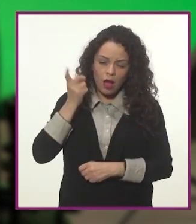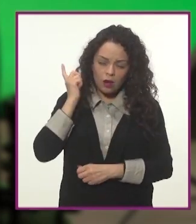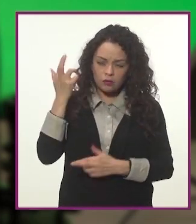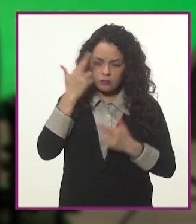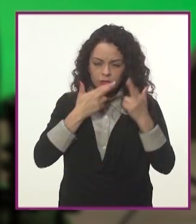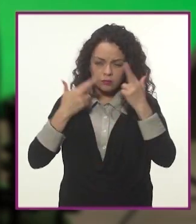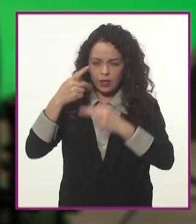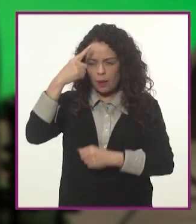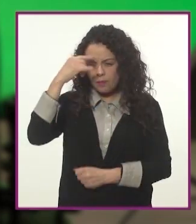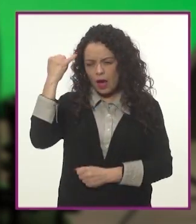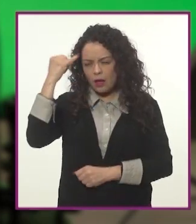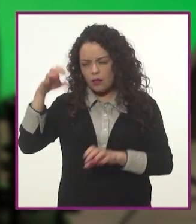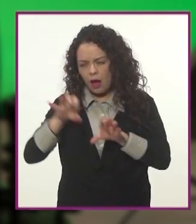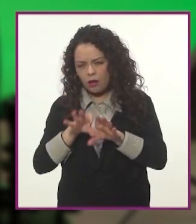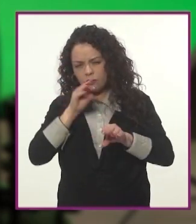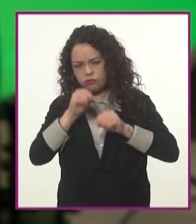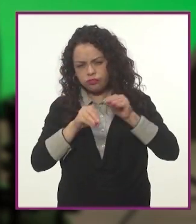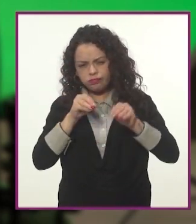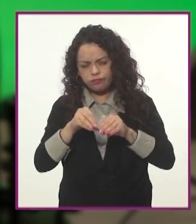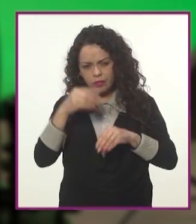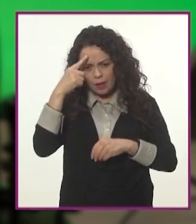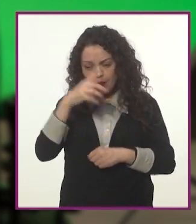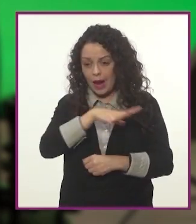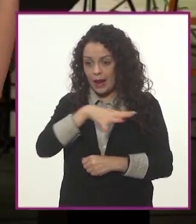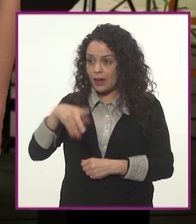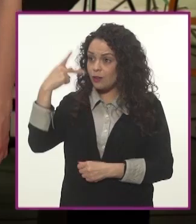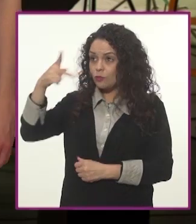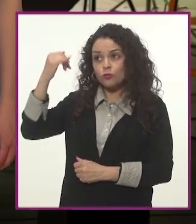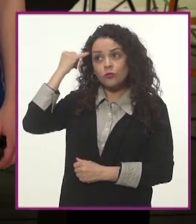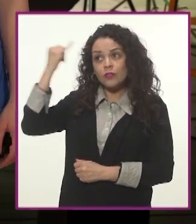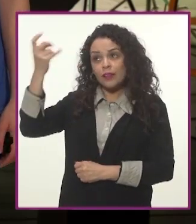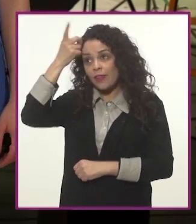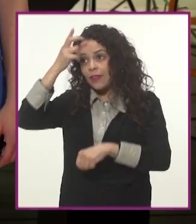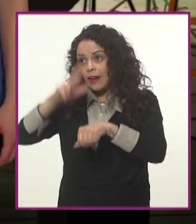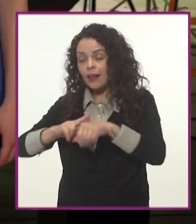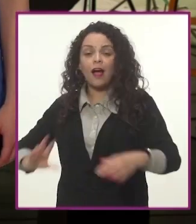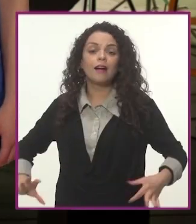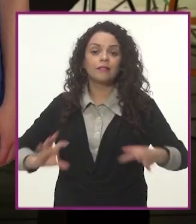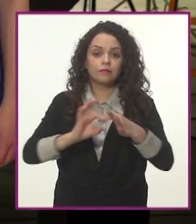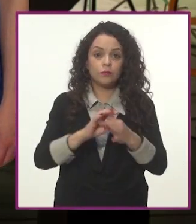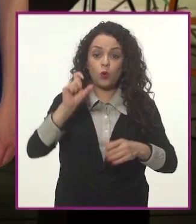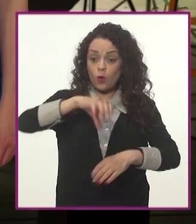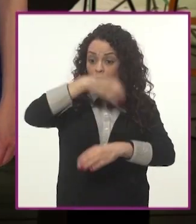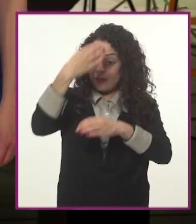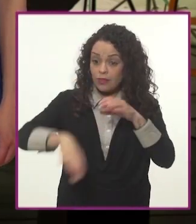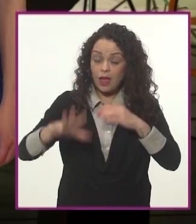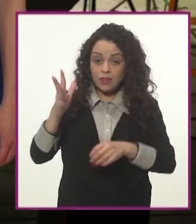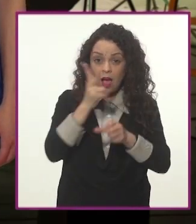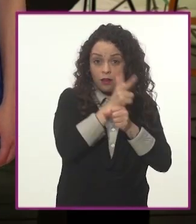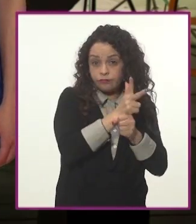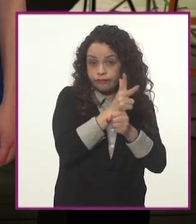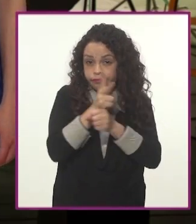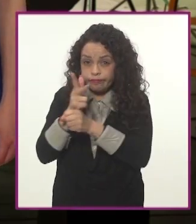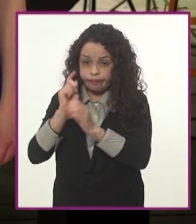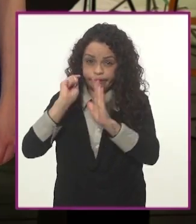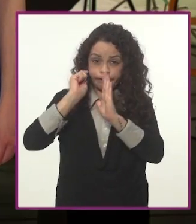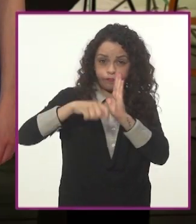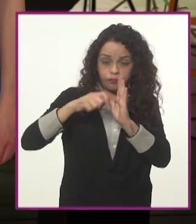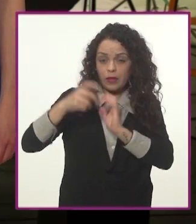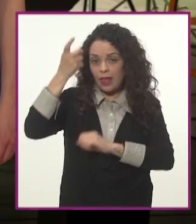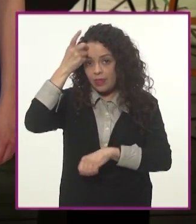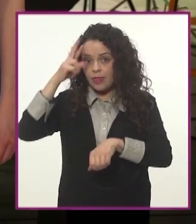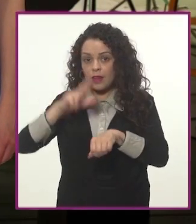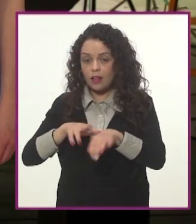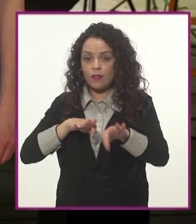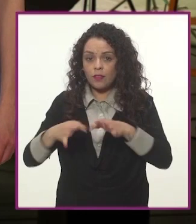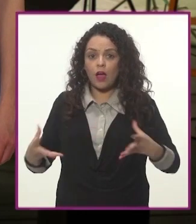una idea, que se acerca a la idea general del director. Cuando la filmación acaba, el director se concentra en colaborar con el editor